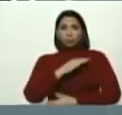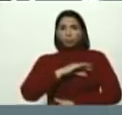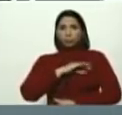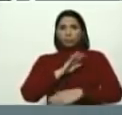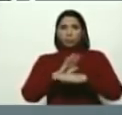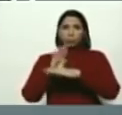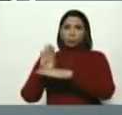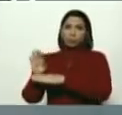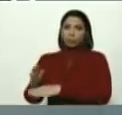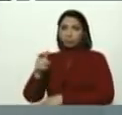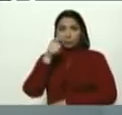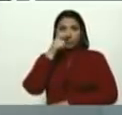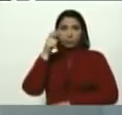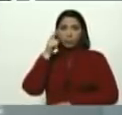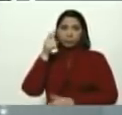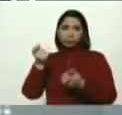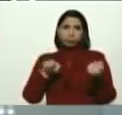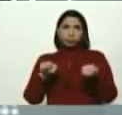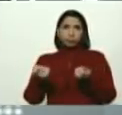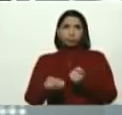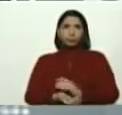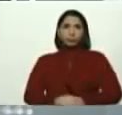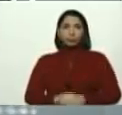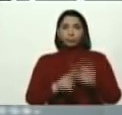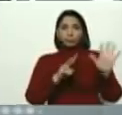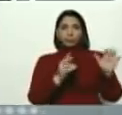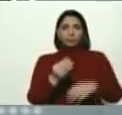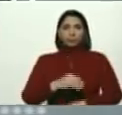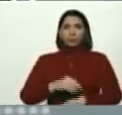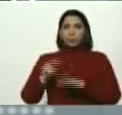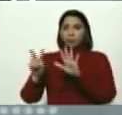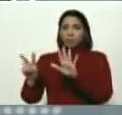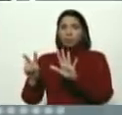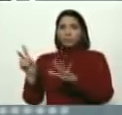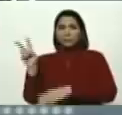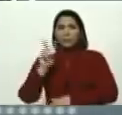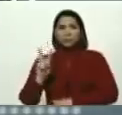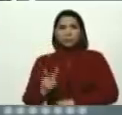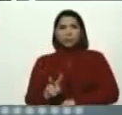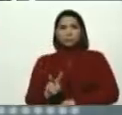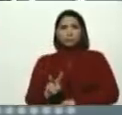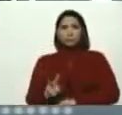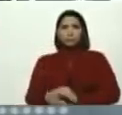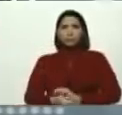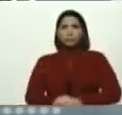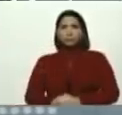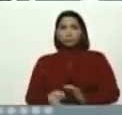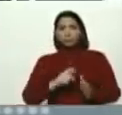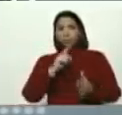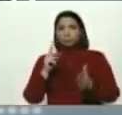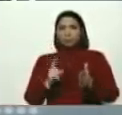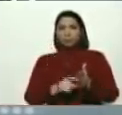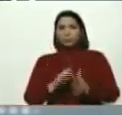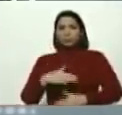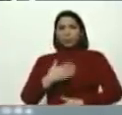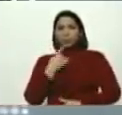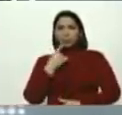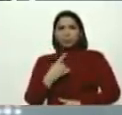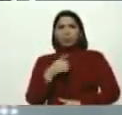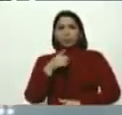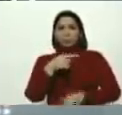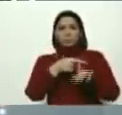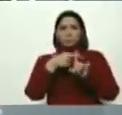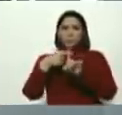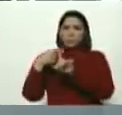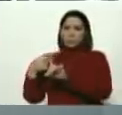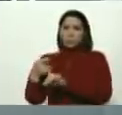protegida, vigilada, controlada. El 7+7 venezolano. en general puedo decir que ha sido positivo,